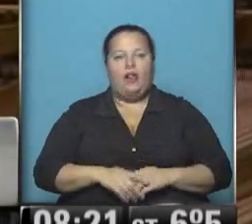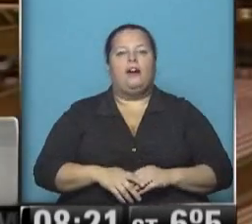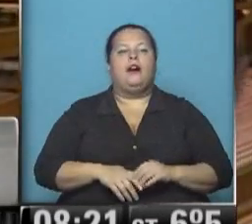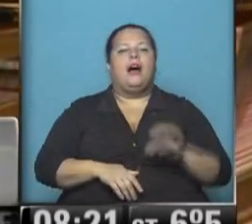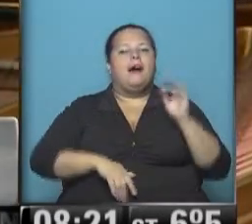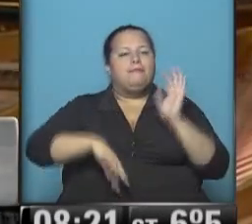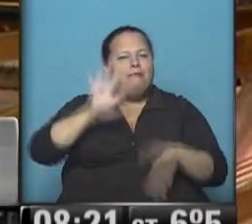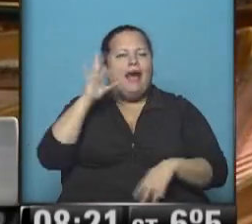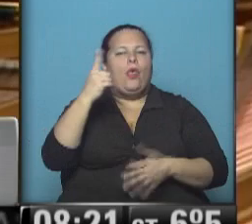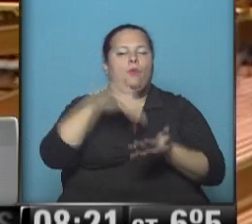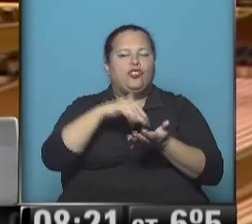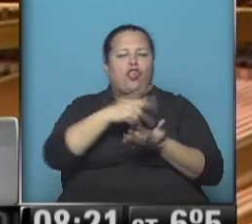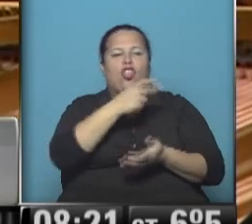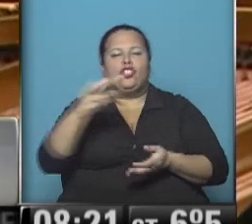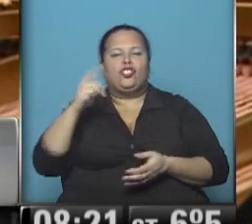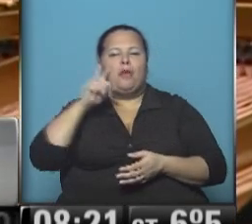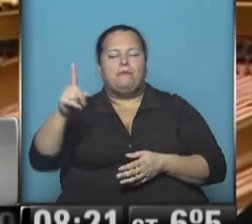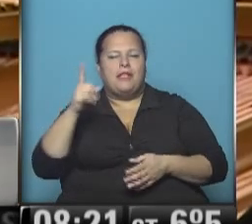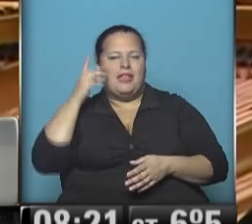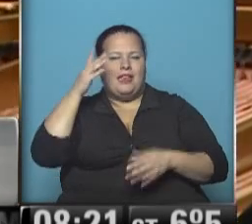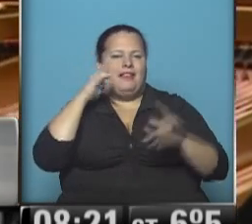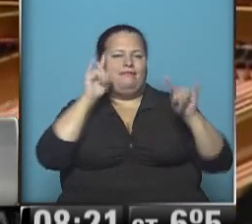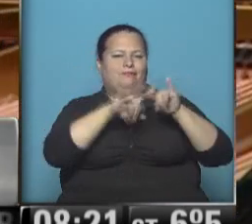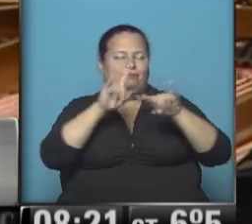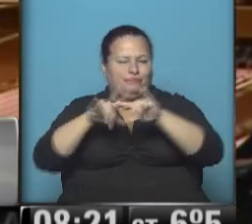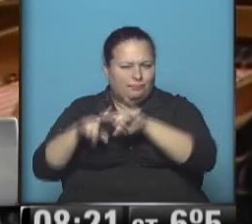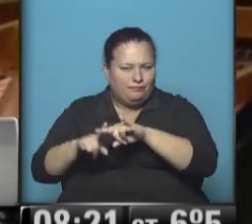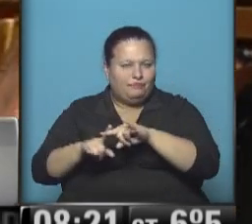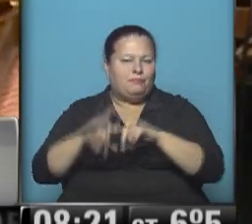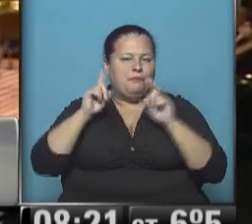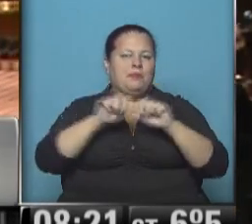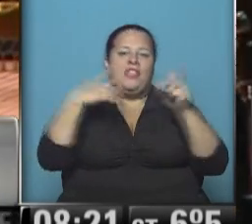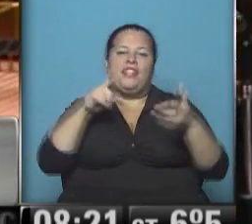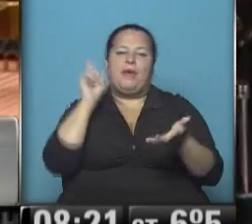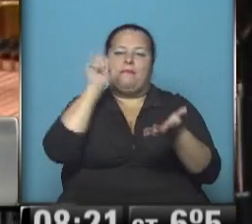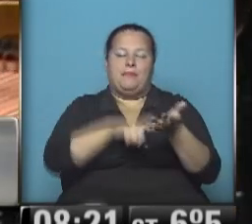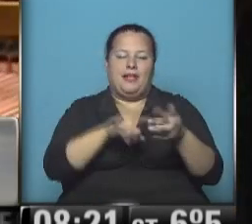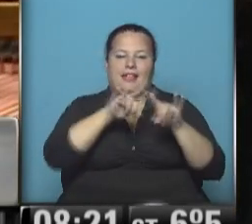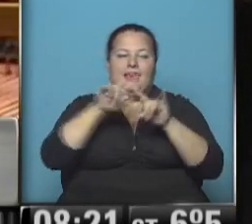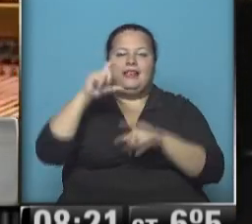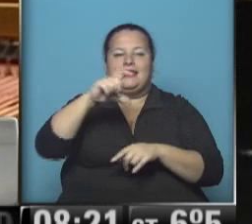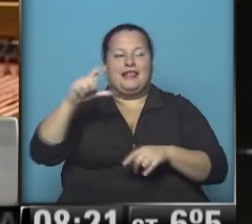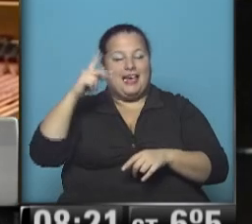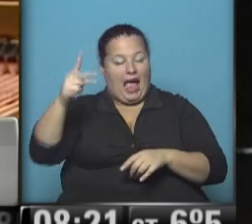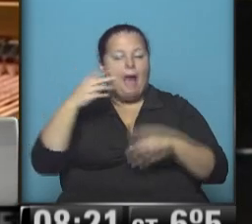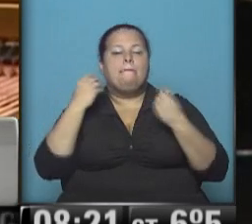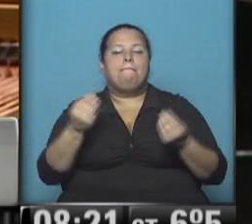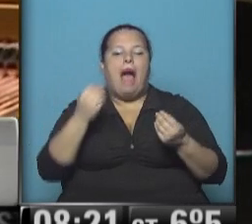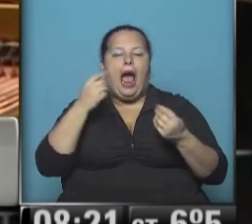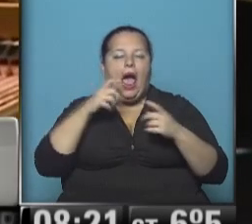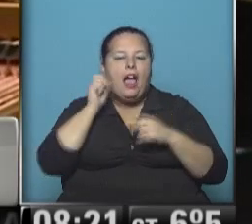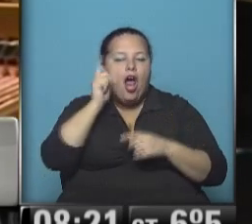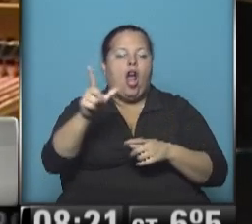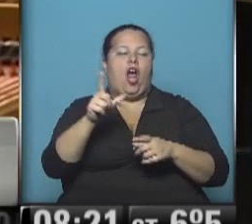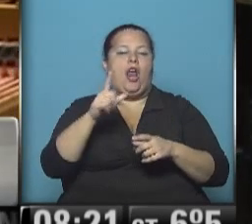de 1.200.000 ingresos en la página, donde tenías que entrar en la página del Centro Cultural para tratar de